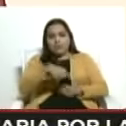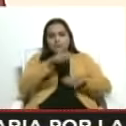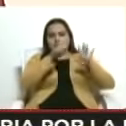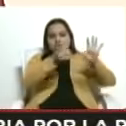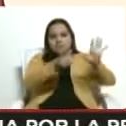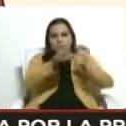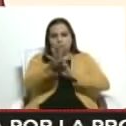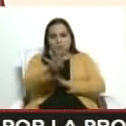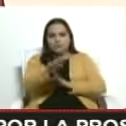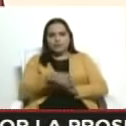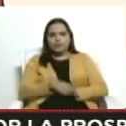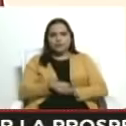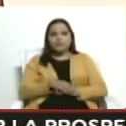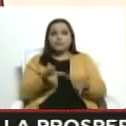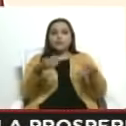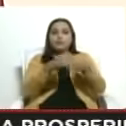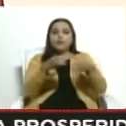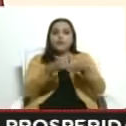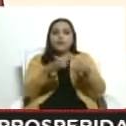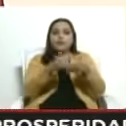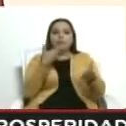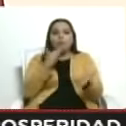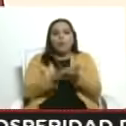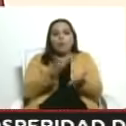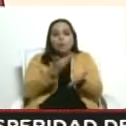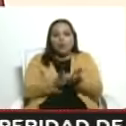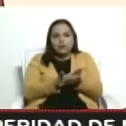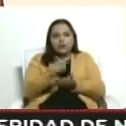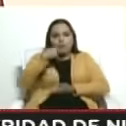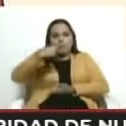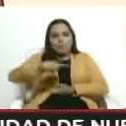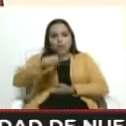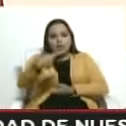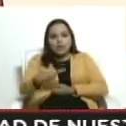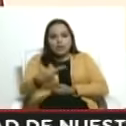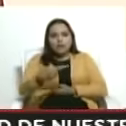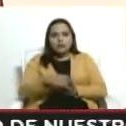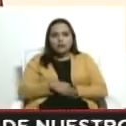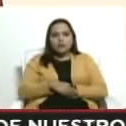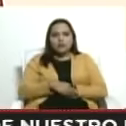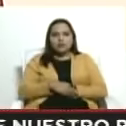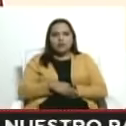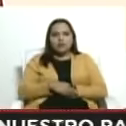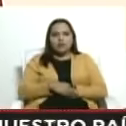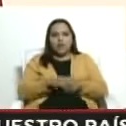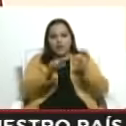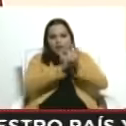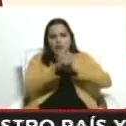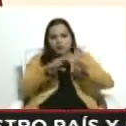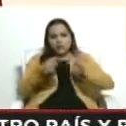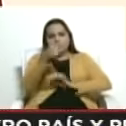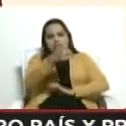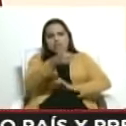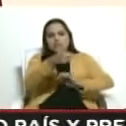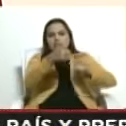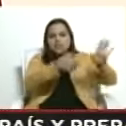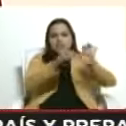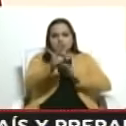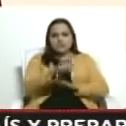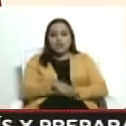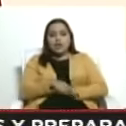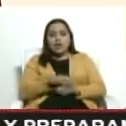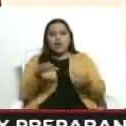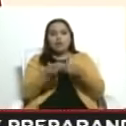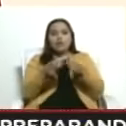64. Las organizaciones postulantes podrán Es el 63, el 63. Las organizaciones postulantes